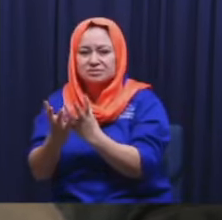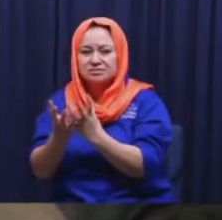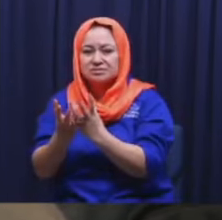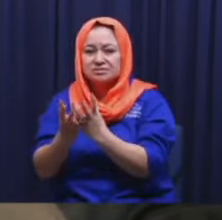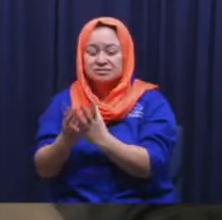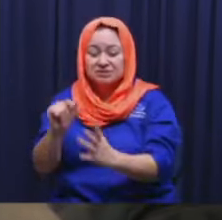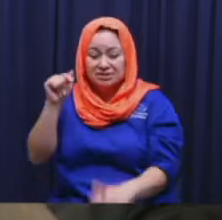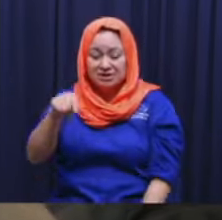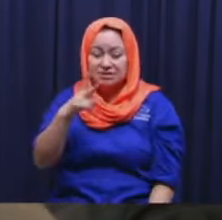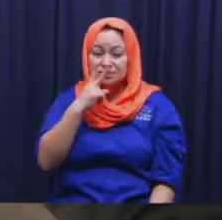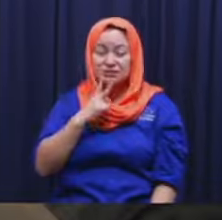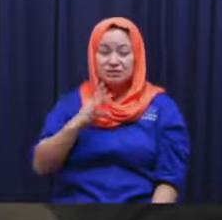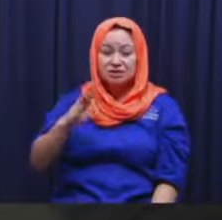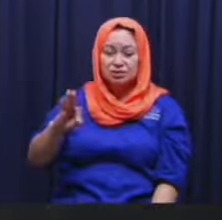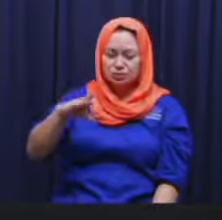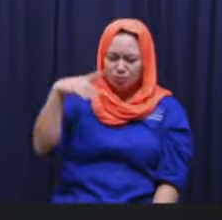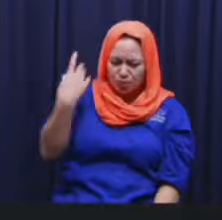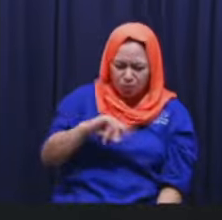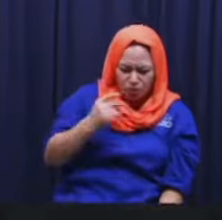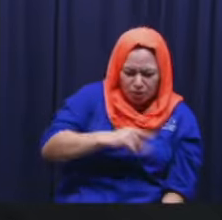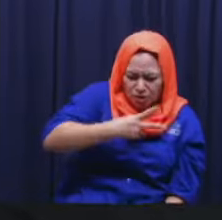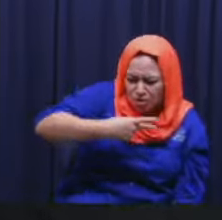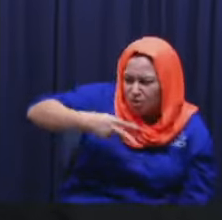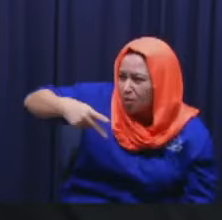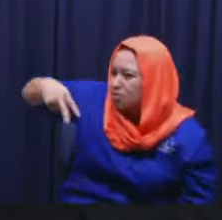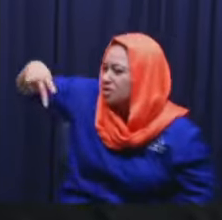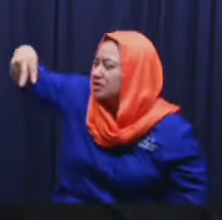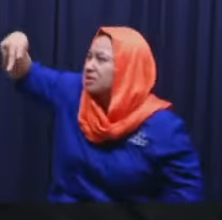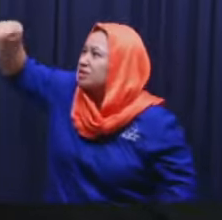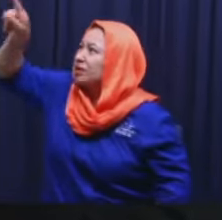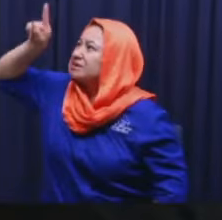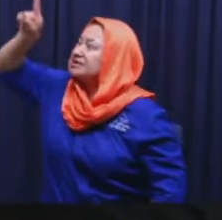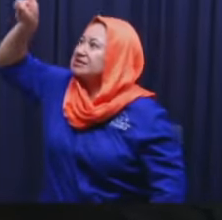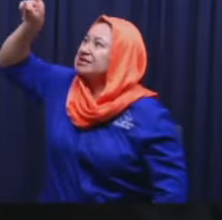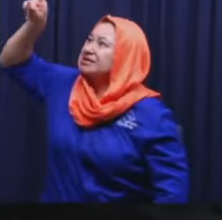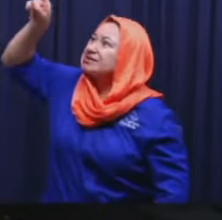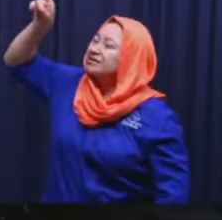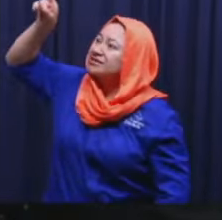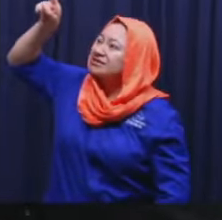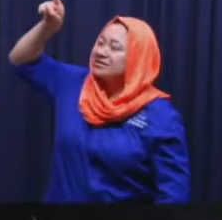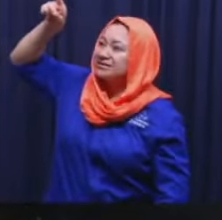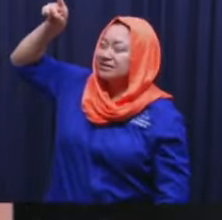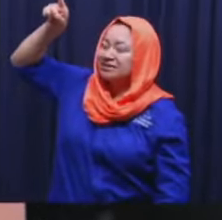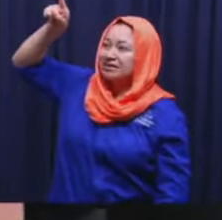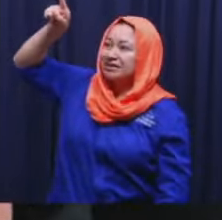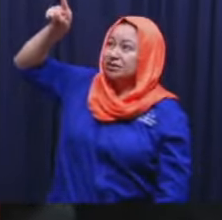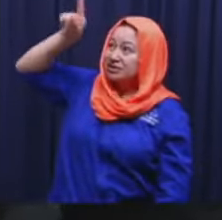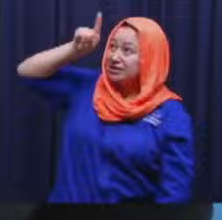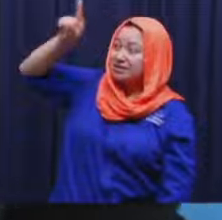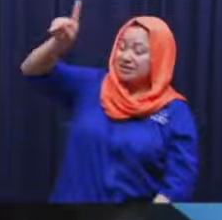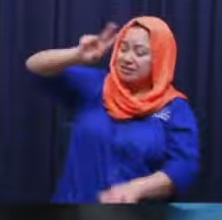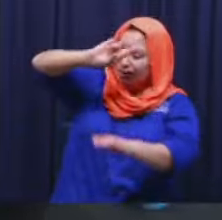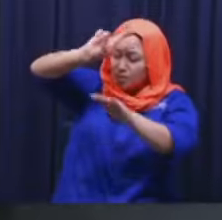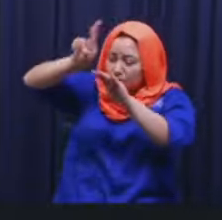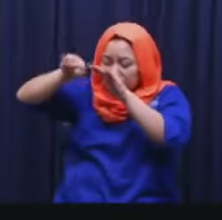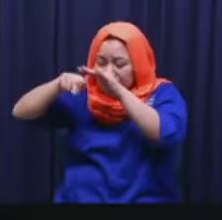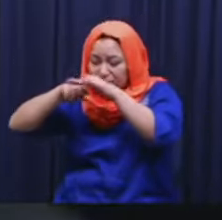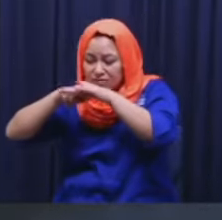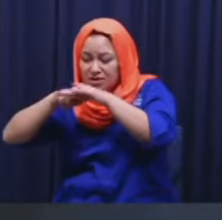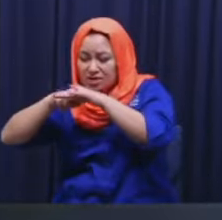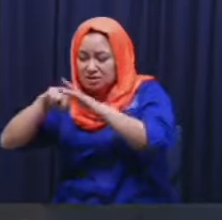Estos hijos tuyos vienen corriendo hacia ti, Señor. Y los que en ti se refugian no